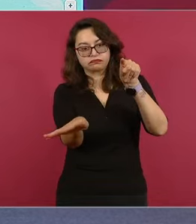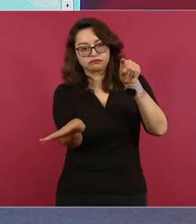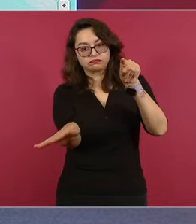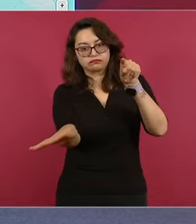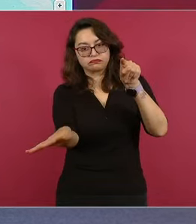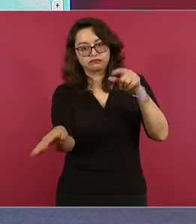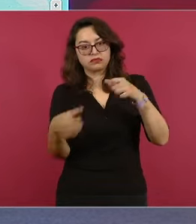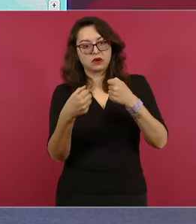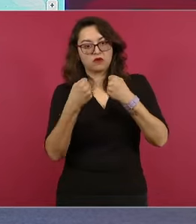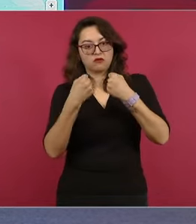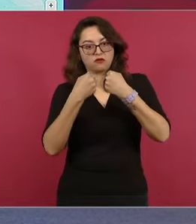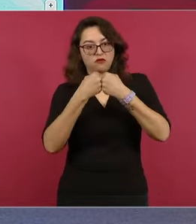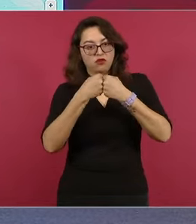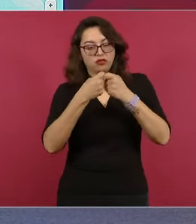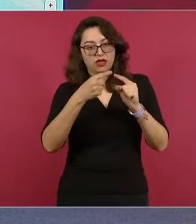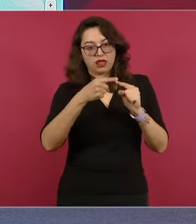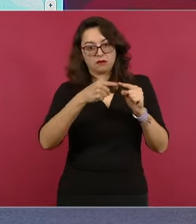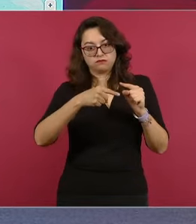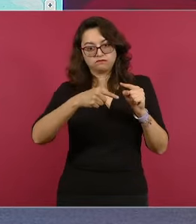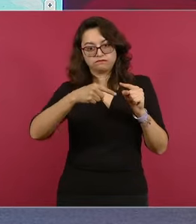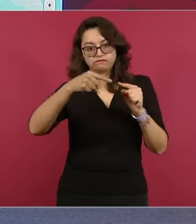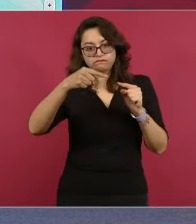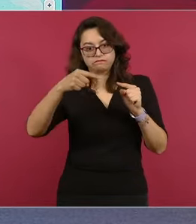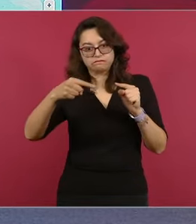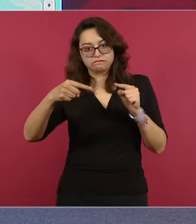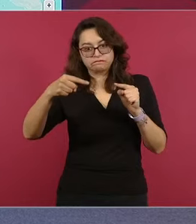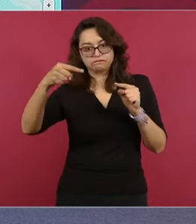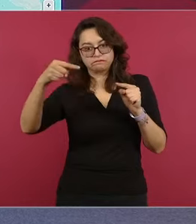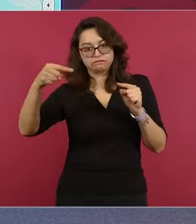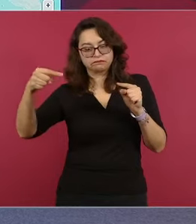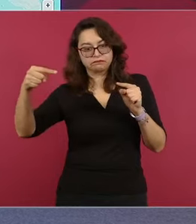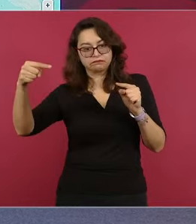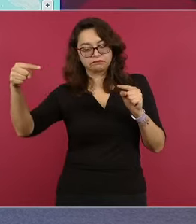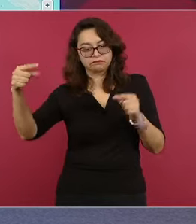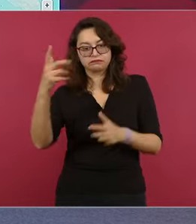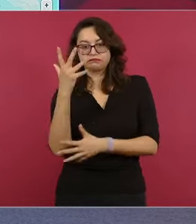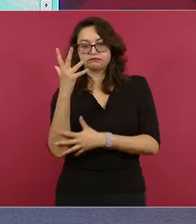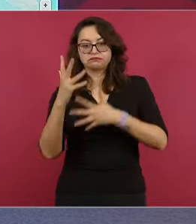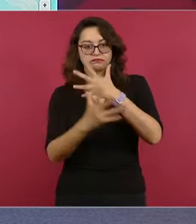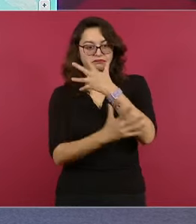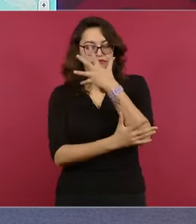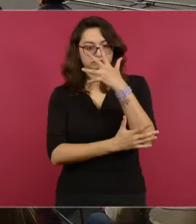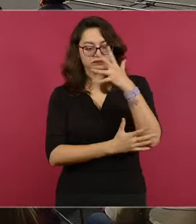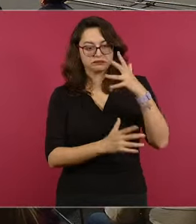la línea fronteriza. Esta es la Lacandona.